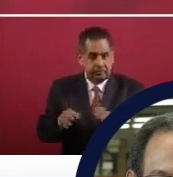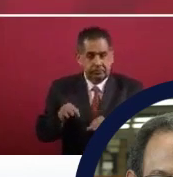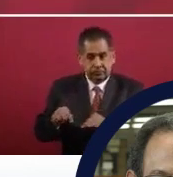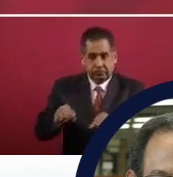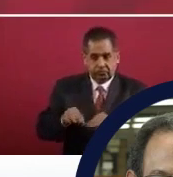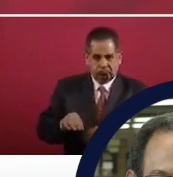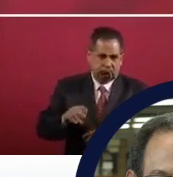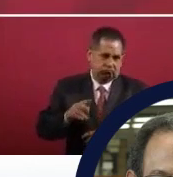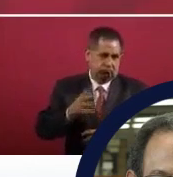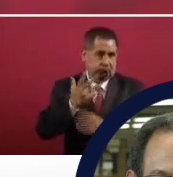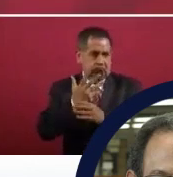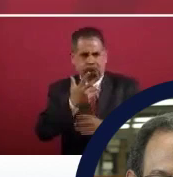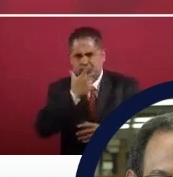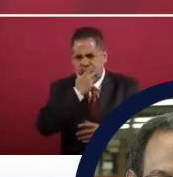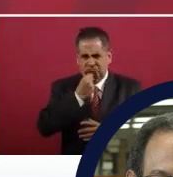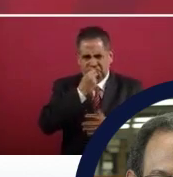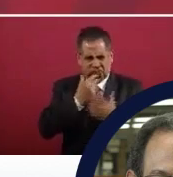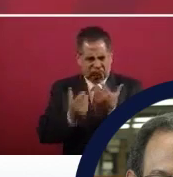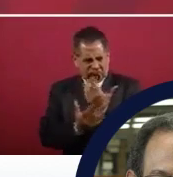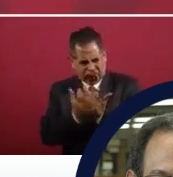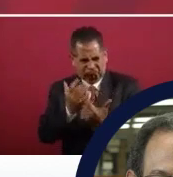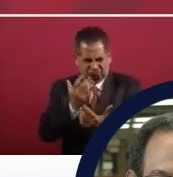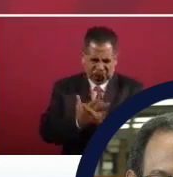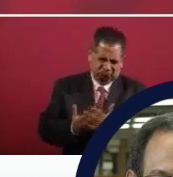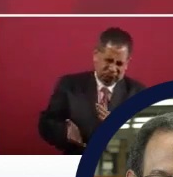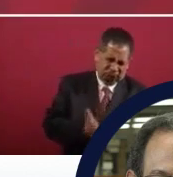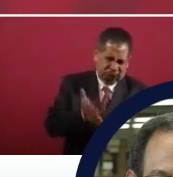las víctimas civiles de ese día.